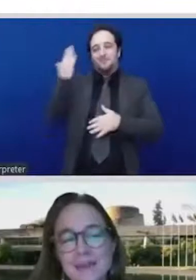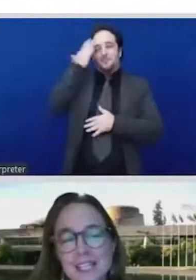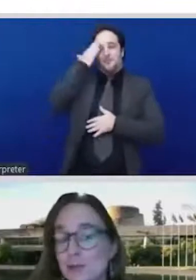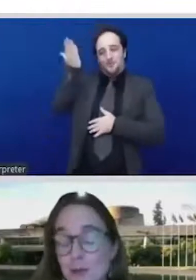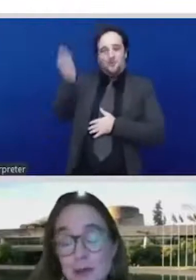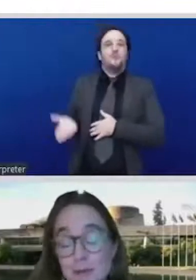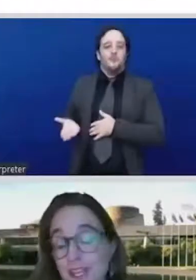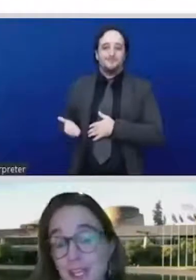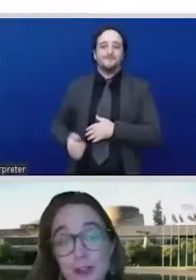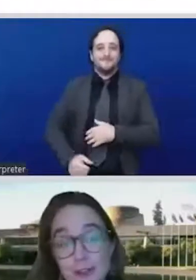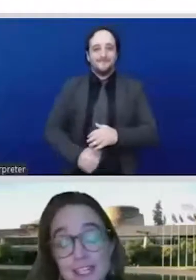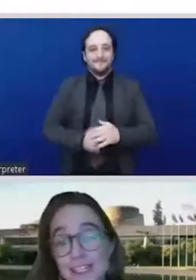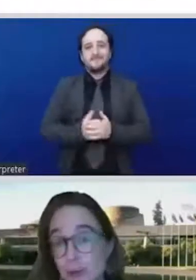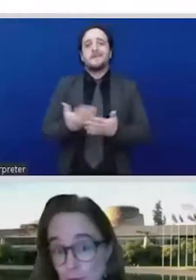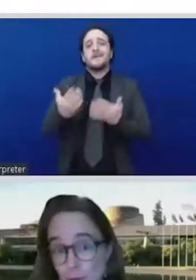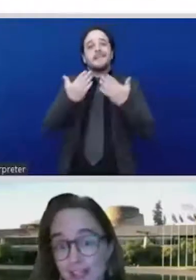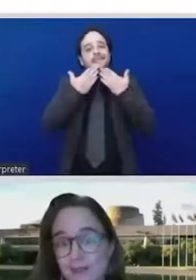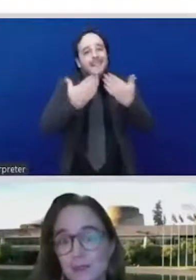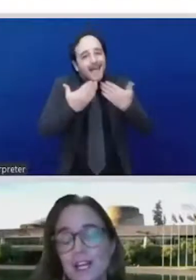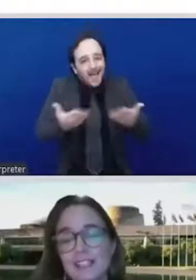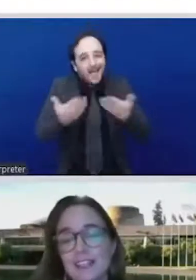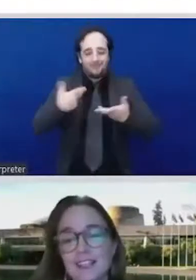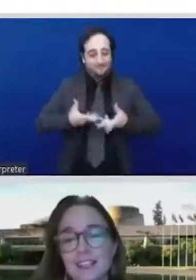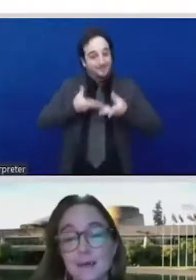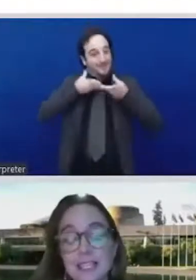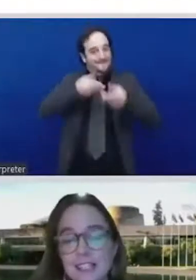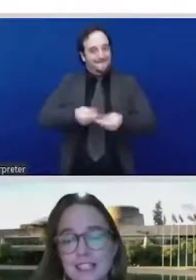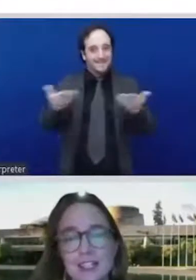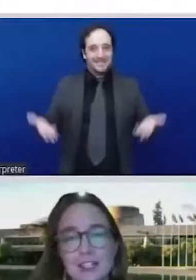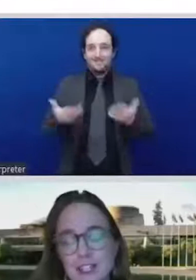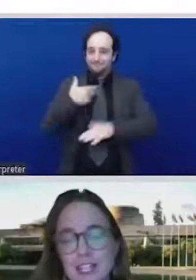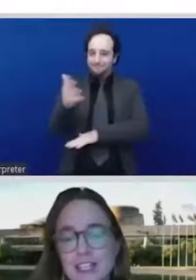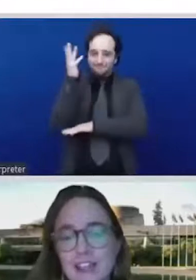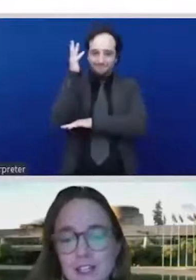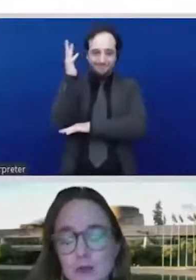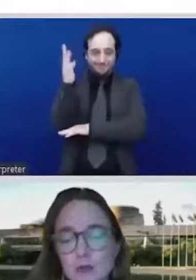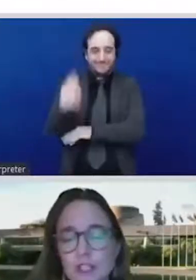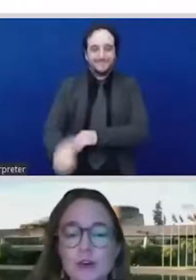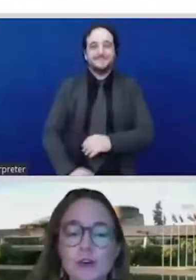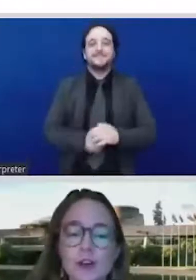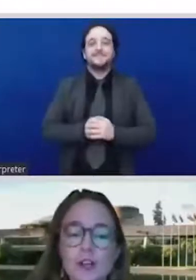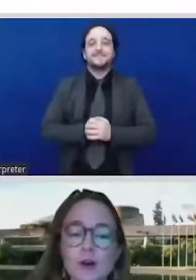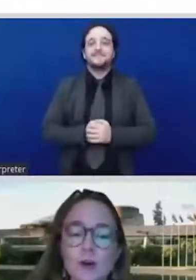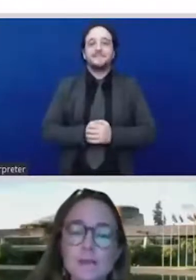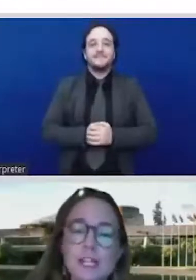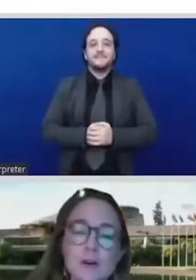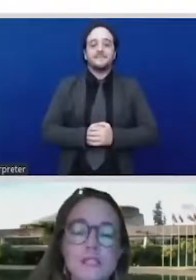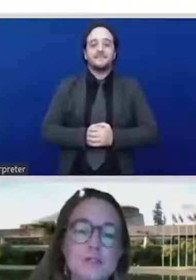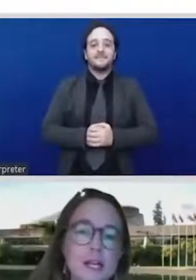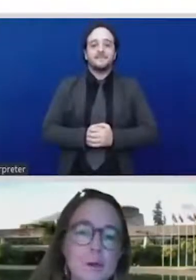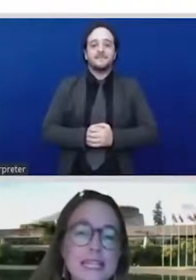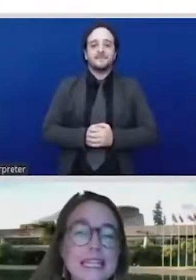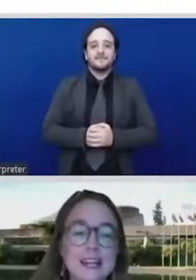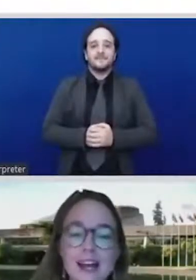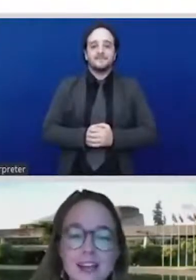Saludos al Gobierno de México, a Francia, a mujeres, por organizar este debate y tenernos aquí discutiendo justamente cómo pensar una